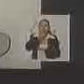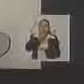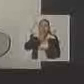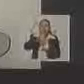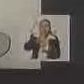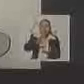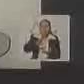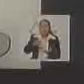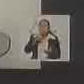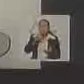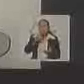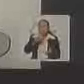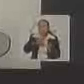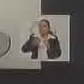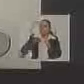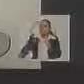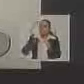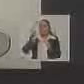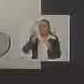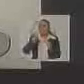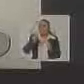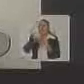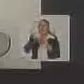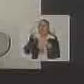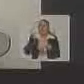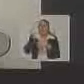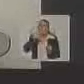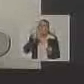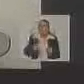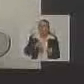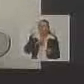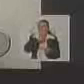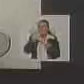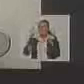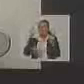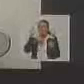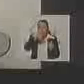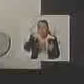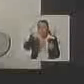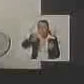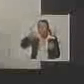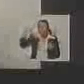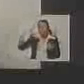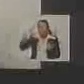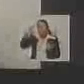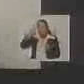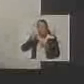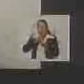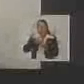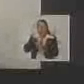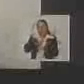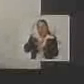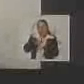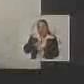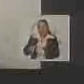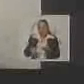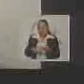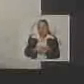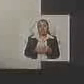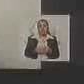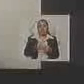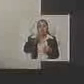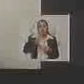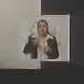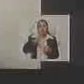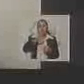mayor, ni a niños, ni animales de compañía. Para cada uno de ellos les tengo una propuesta que los va a convencer y estoy